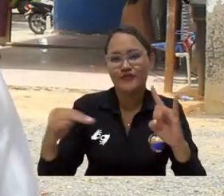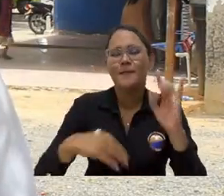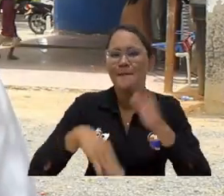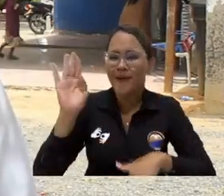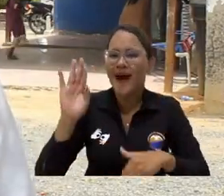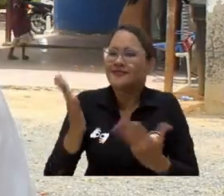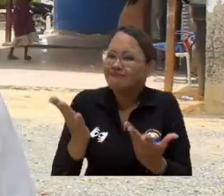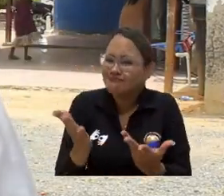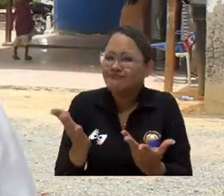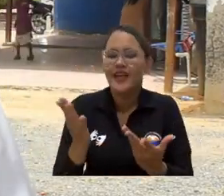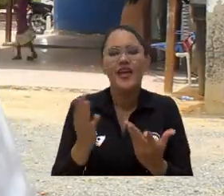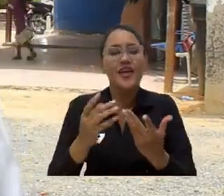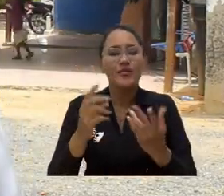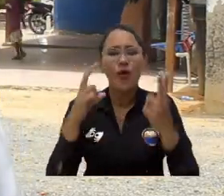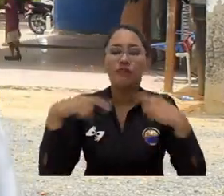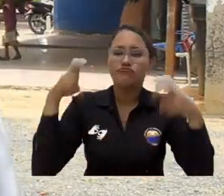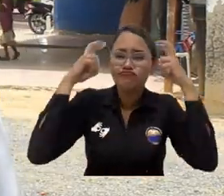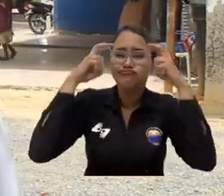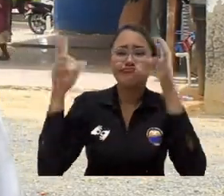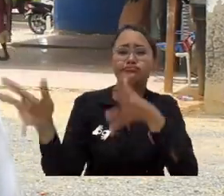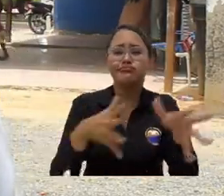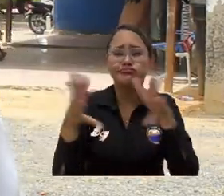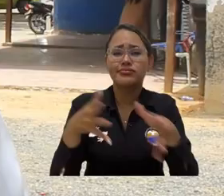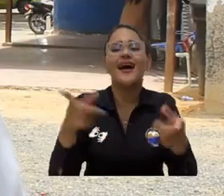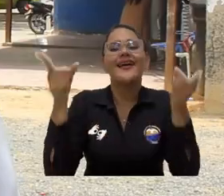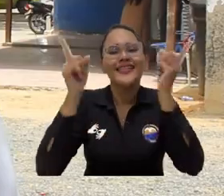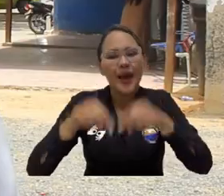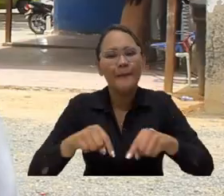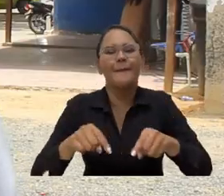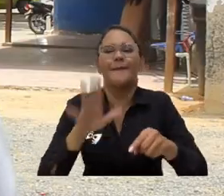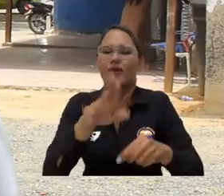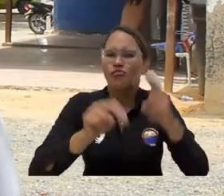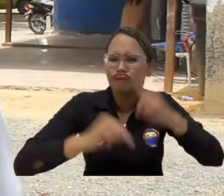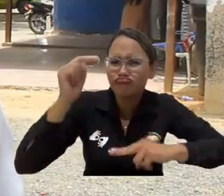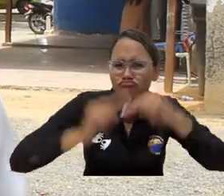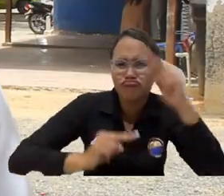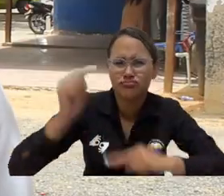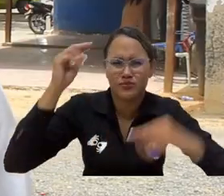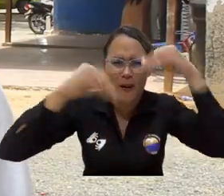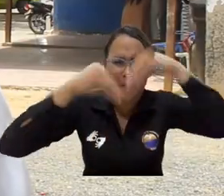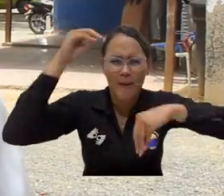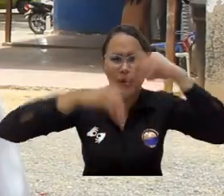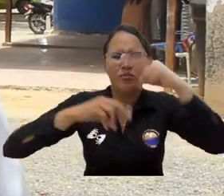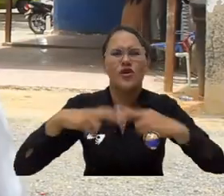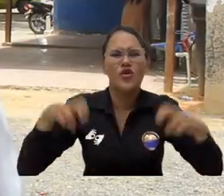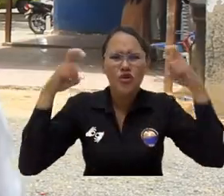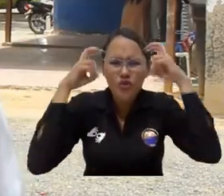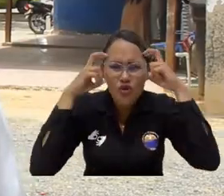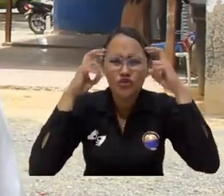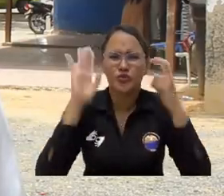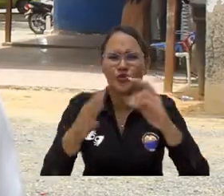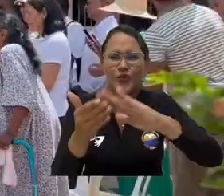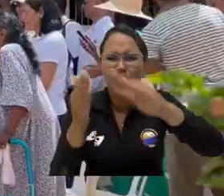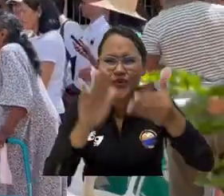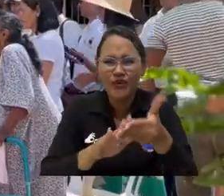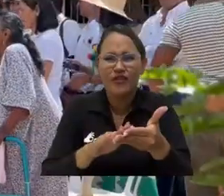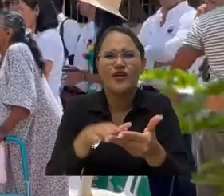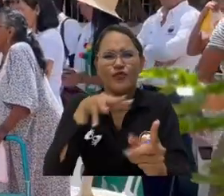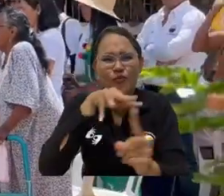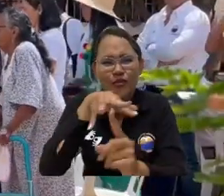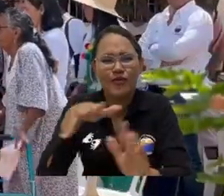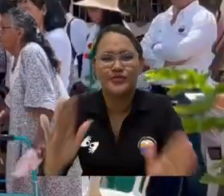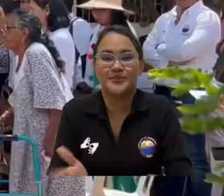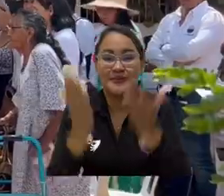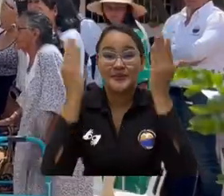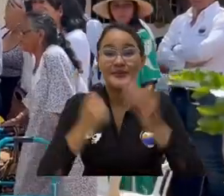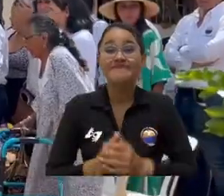Magdalena de más que transferir conocimiento, construir conocimiento a partir de un diálogo de saberes con las comunidades locales. Esta